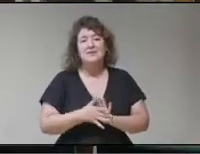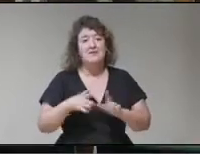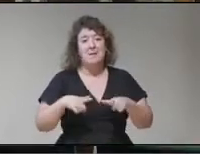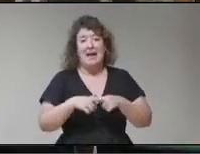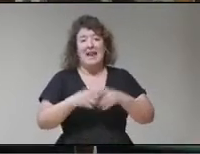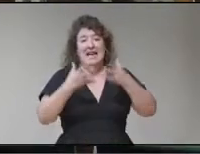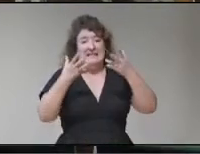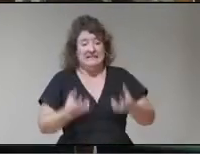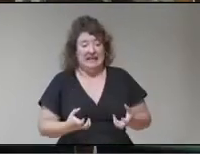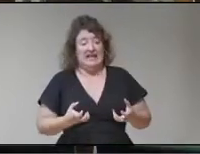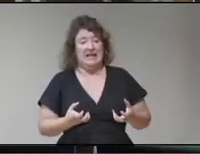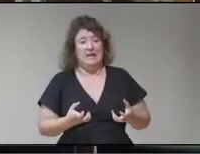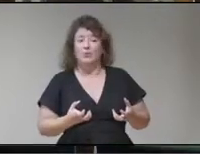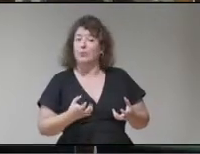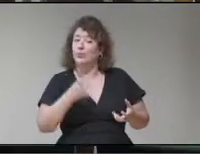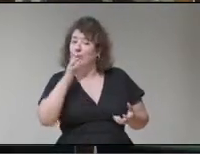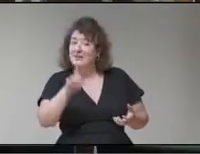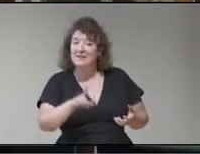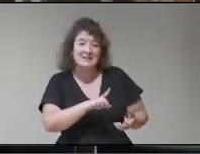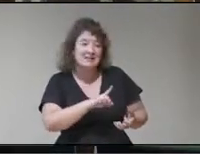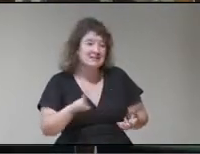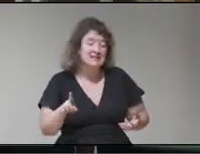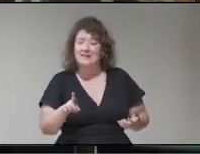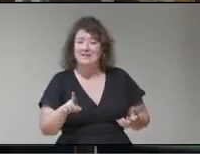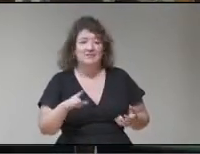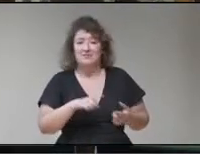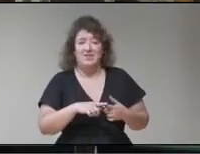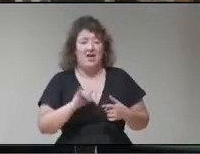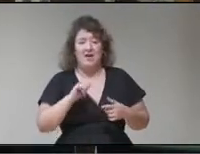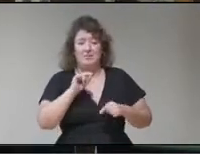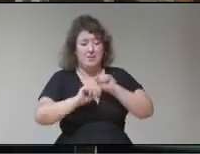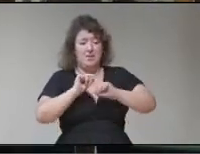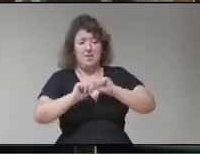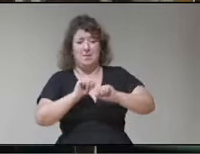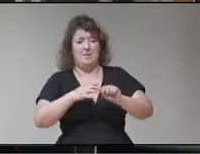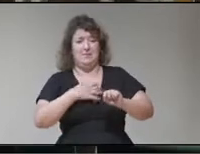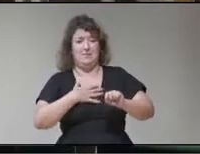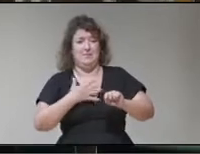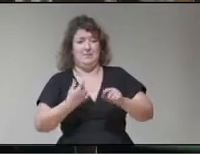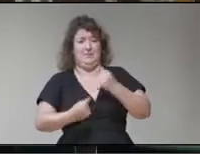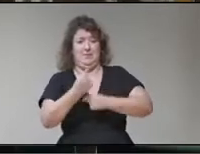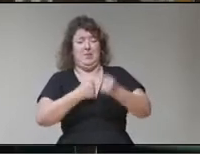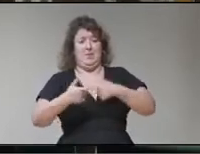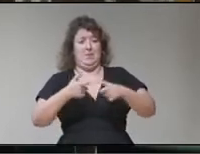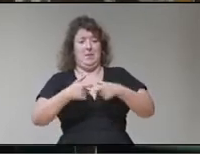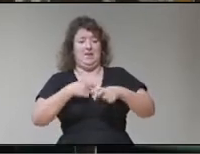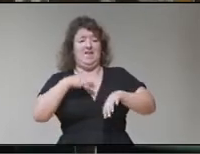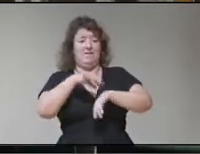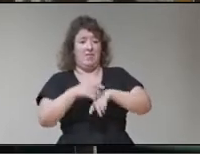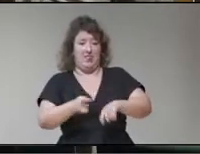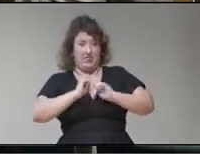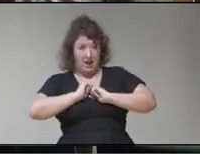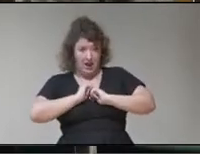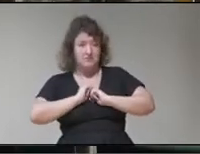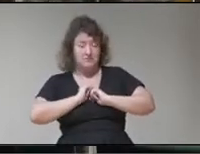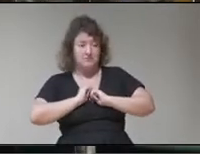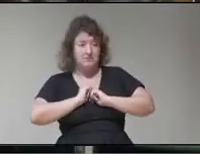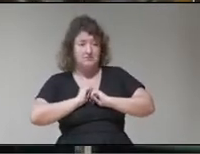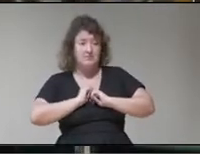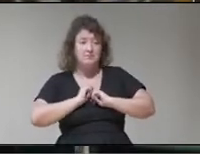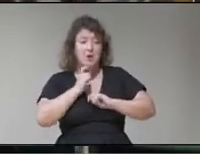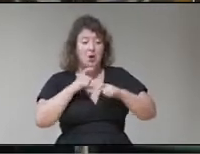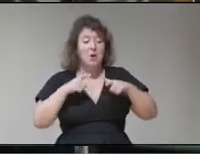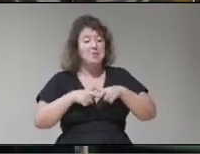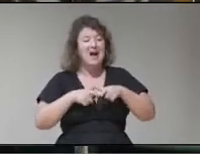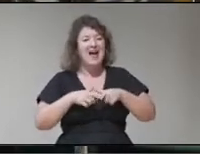seca, porque si no, esa vagina se llenaría de microorganismos indeseables y produciría patología. Al tener vagina